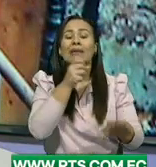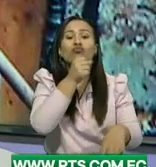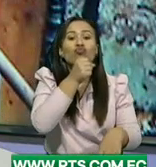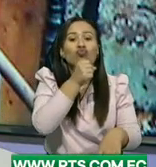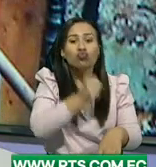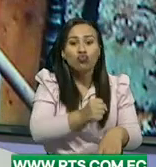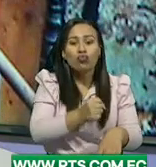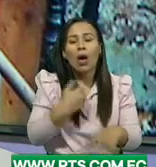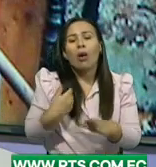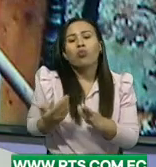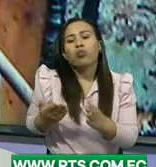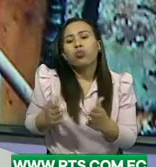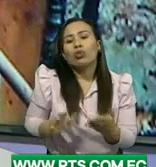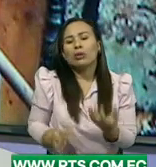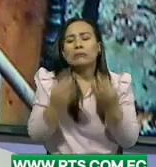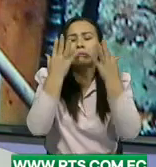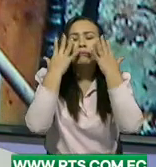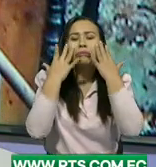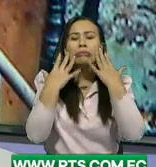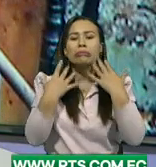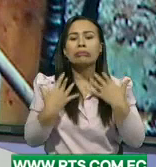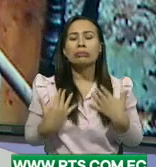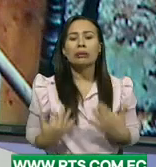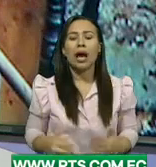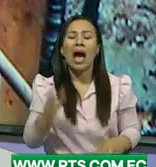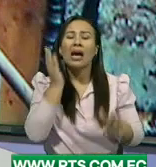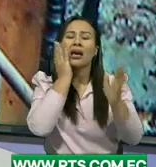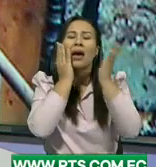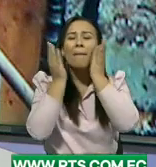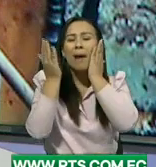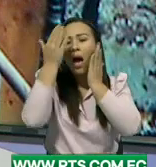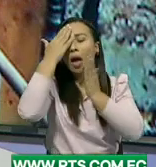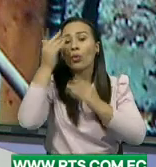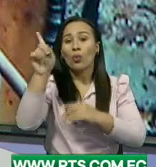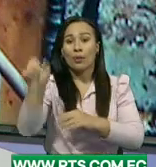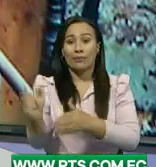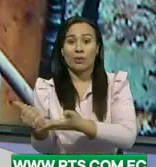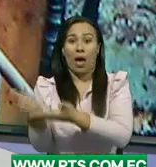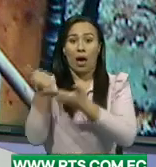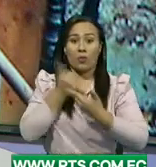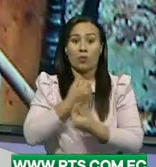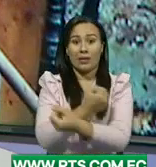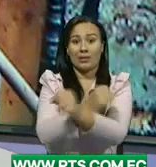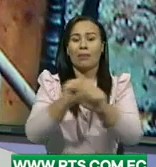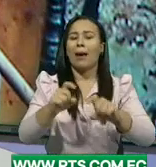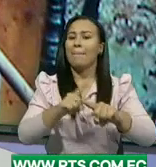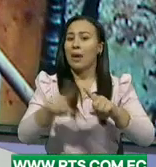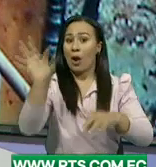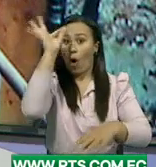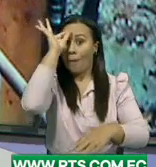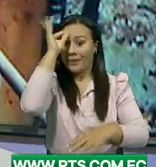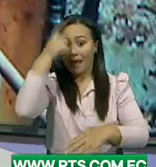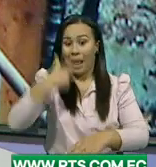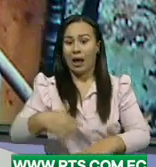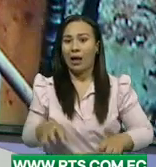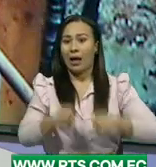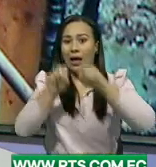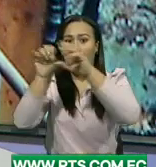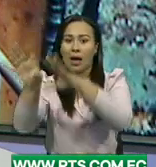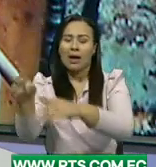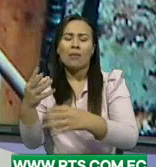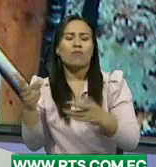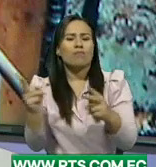que murió calcinado y que inicialmente había sido rescatado por un vecino. Sin embargo, no pudo sobrevivir debido